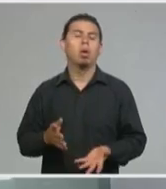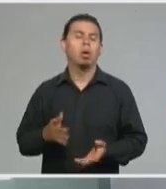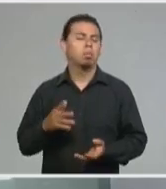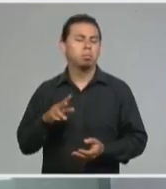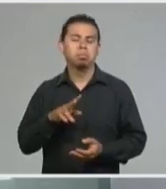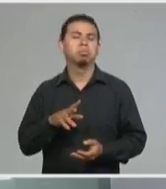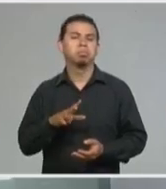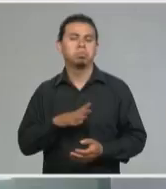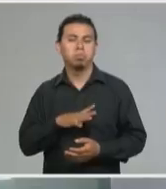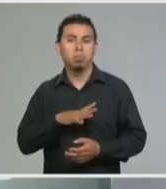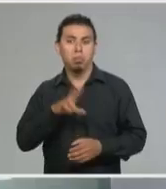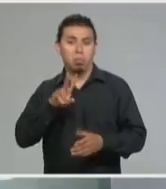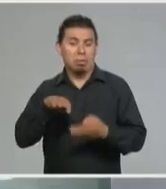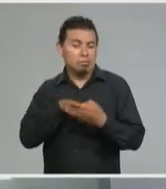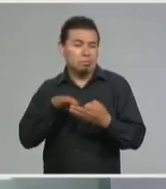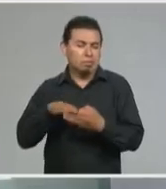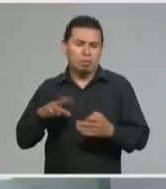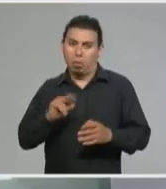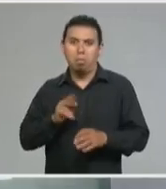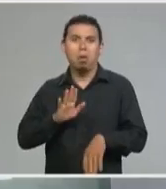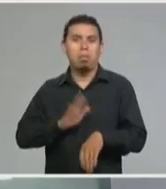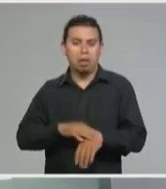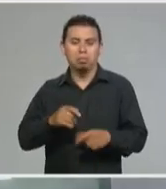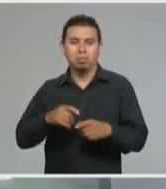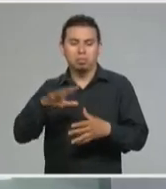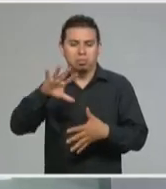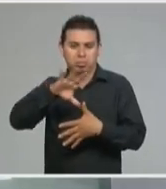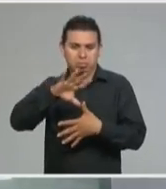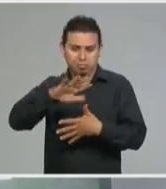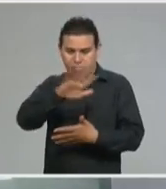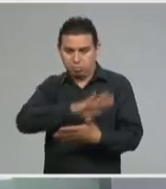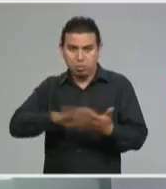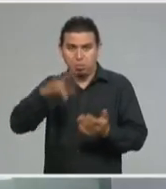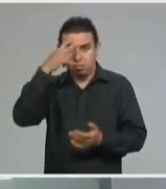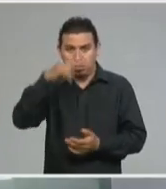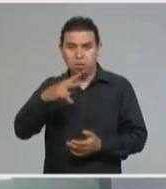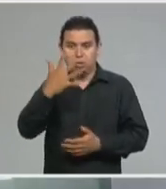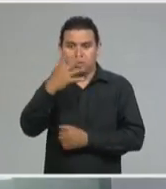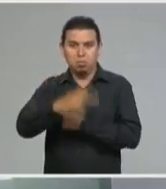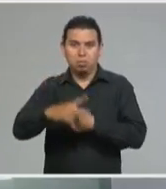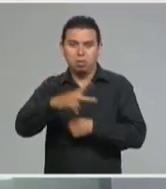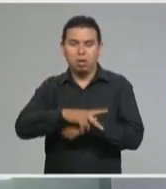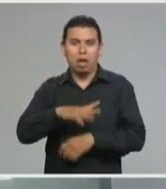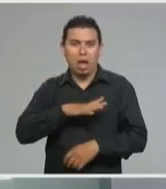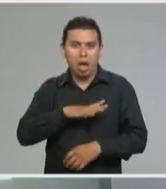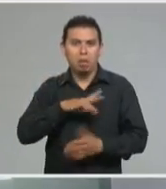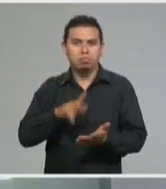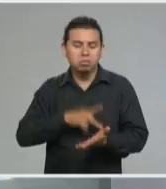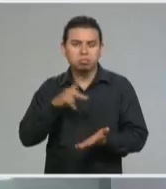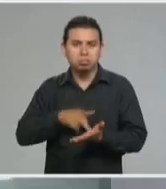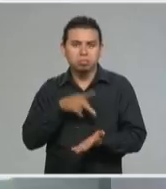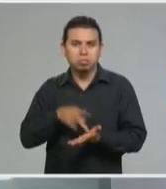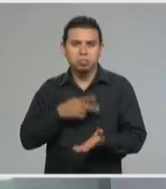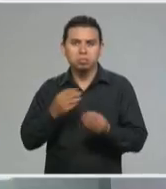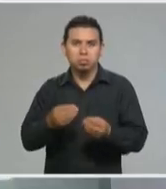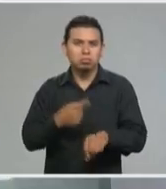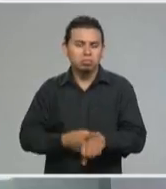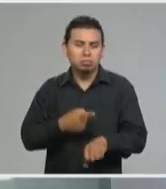los cánceres más frecuentes. Sin embargo, en América Latina, México está dentro de los 5 países donde se presenta más frecuentemente esta